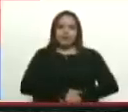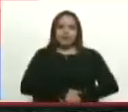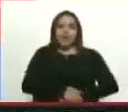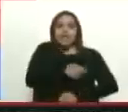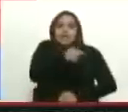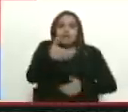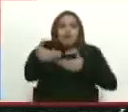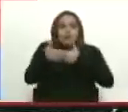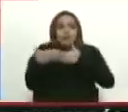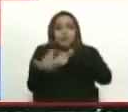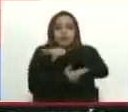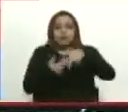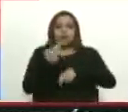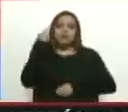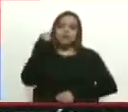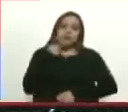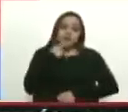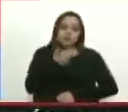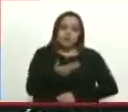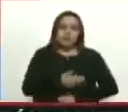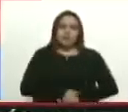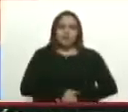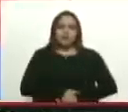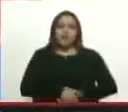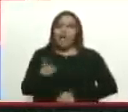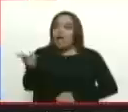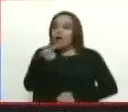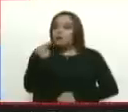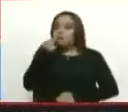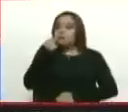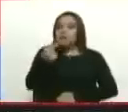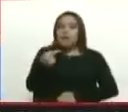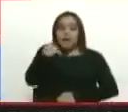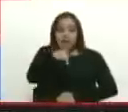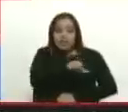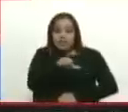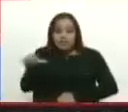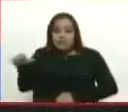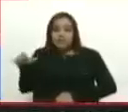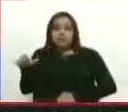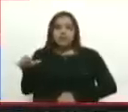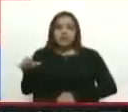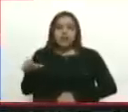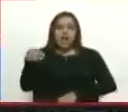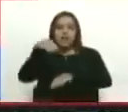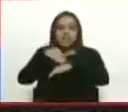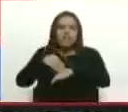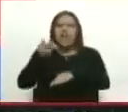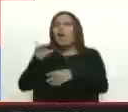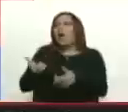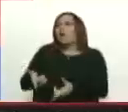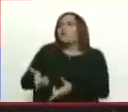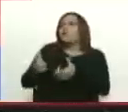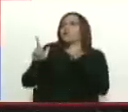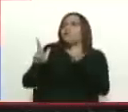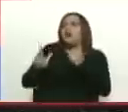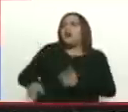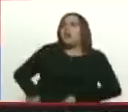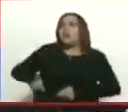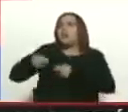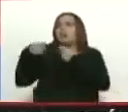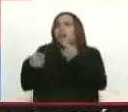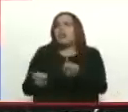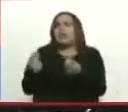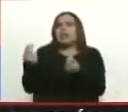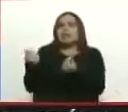Revolución Bolivariana. Por eso ellos dicen, esta semana salió que ya habían autorizado el desembolso de, ¿cómo se llama?,